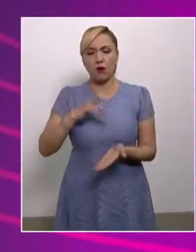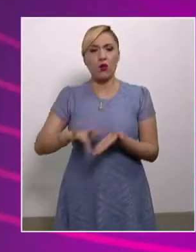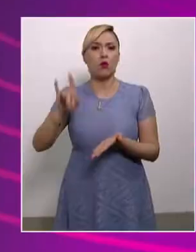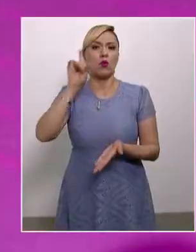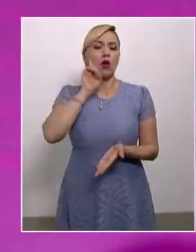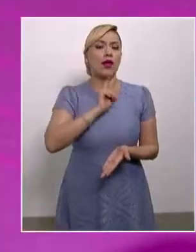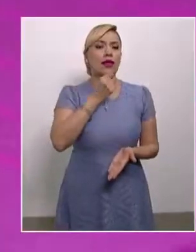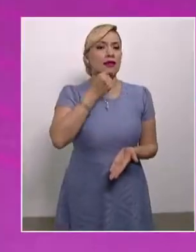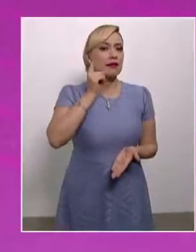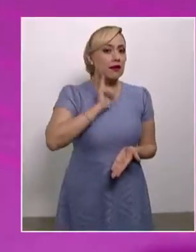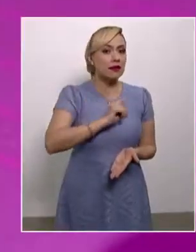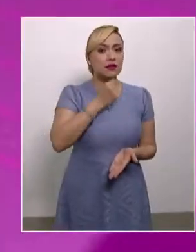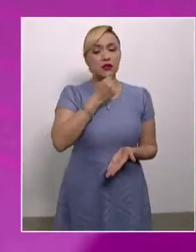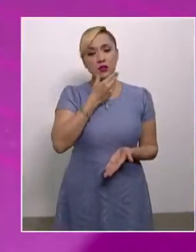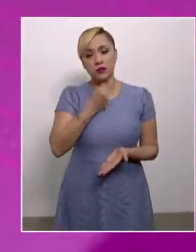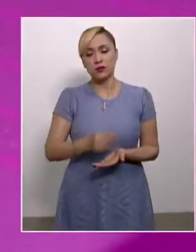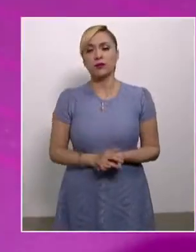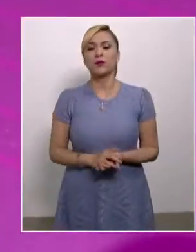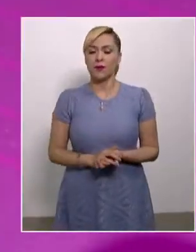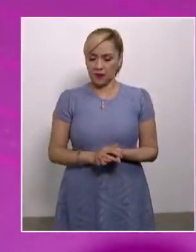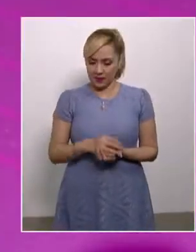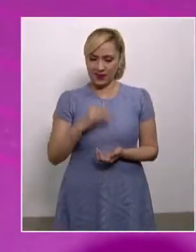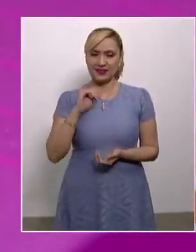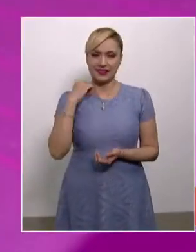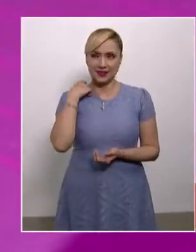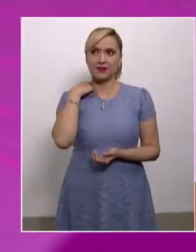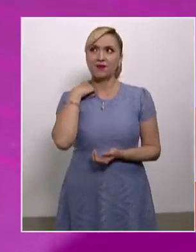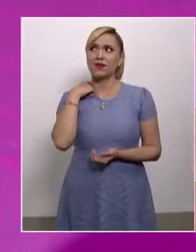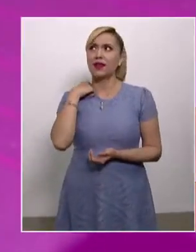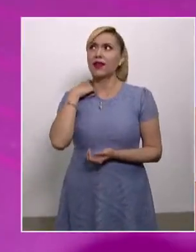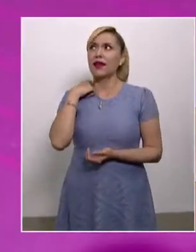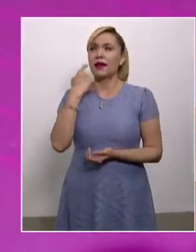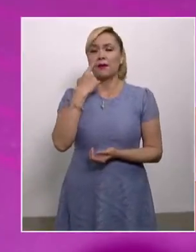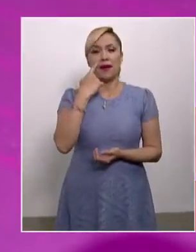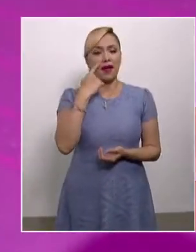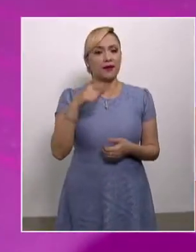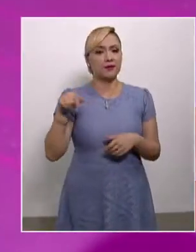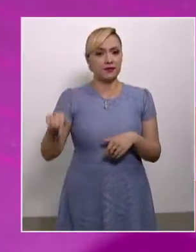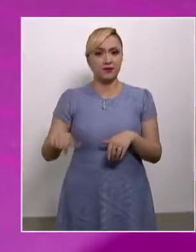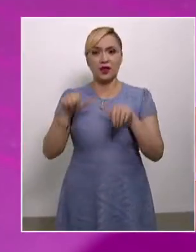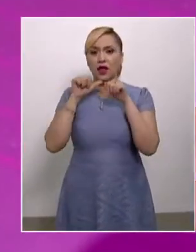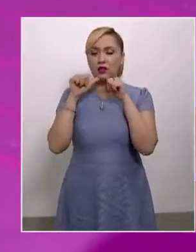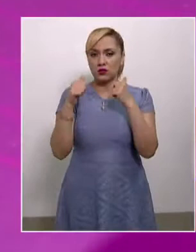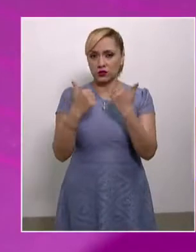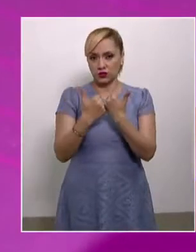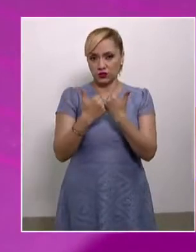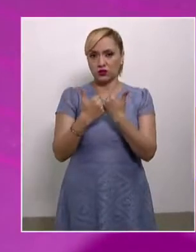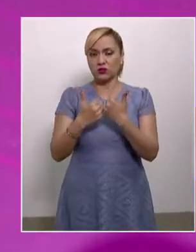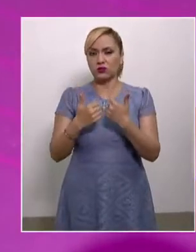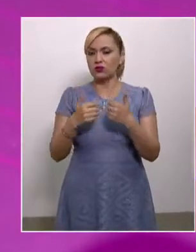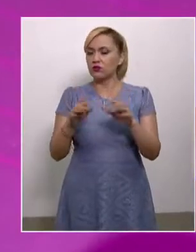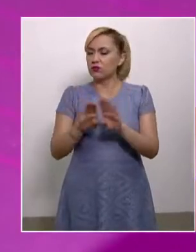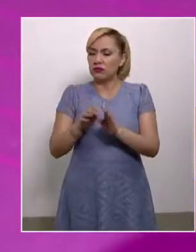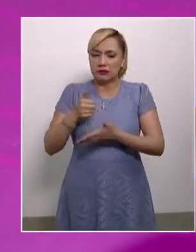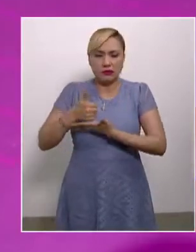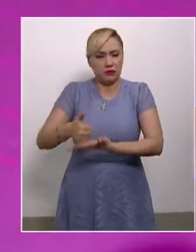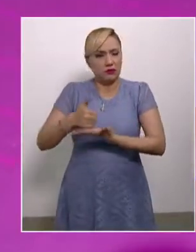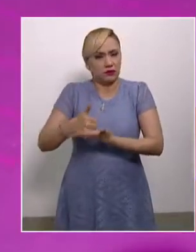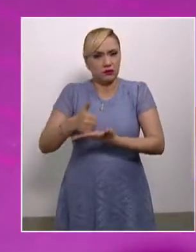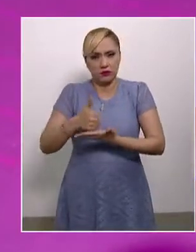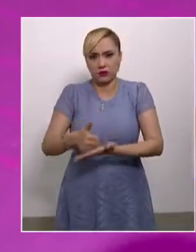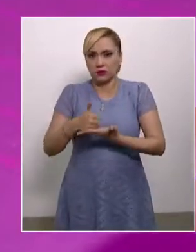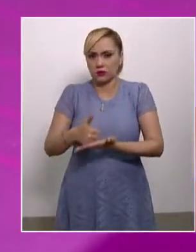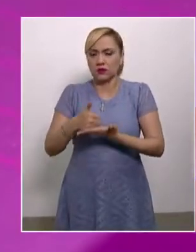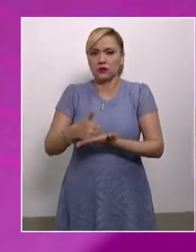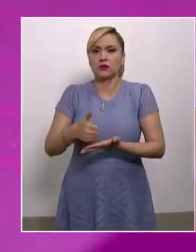con niñas y niños, ¿no? Vale, perfecto. Bueno, pues Médicos Sin Fronteras es una organización médico-humanitaria. Nosotros surgimos desde los años 70 en la guerra